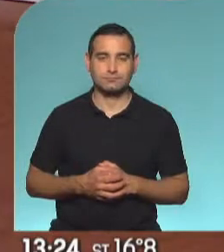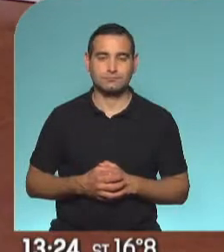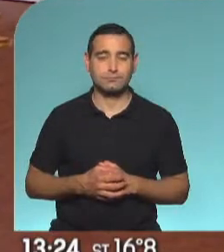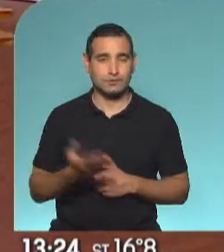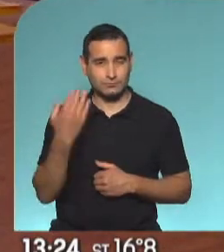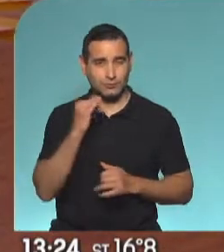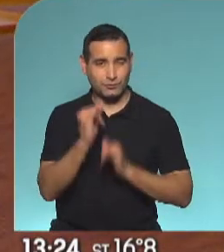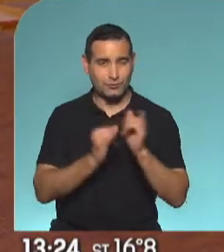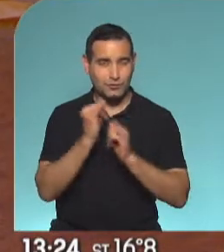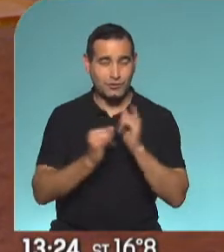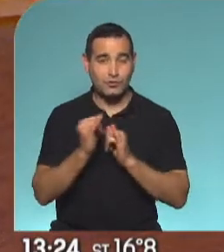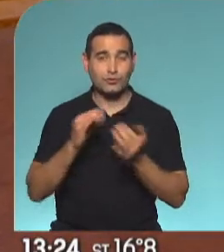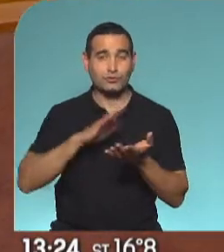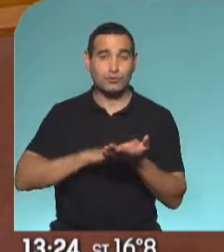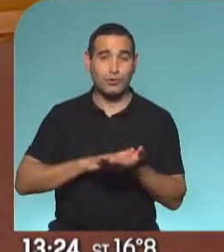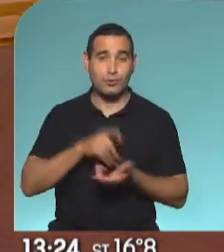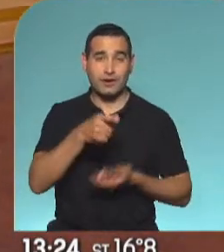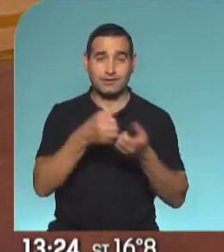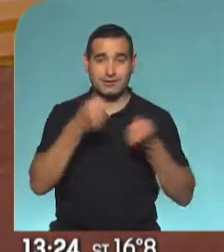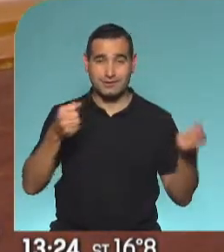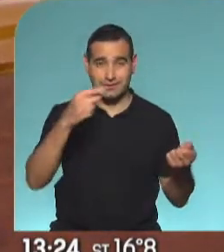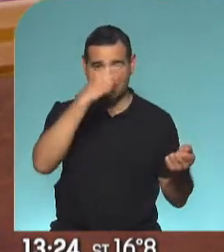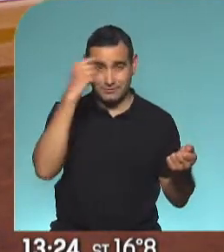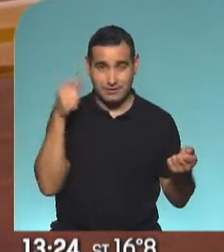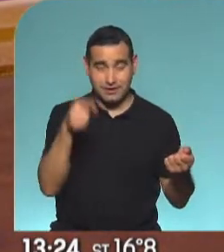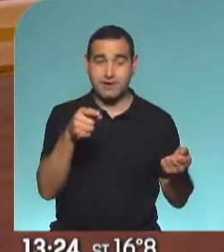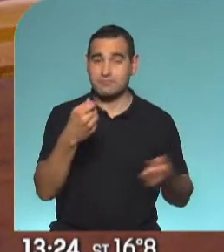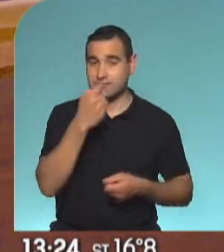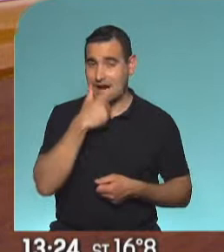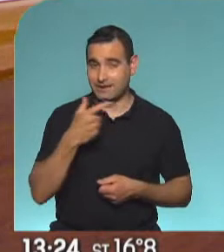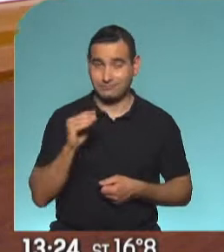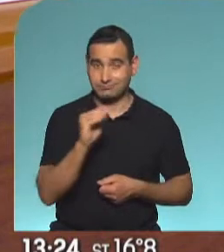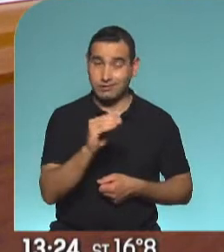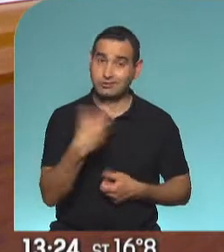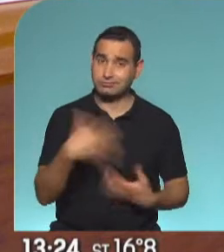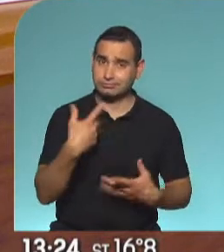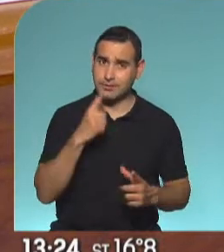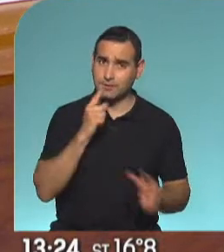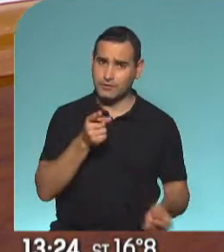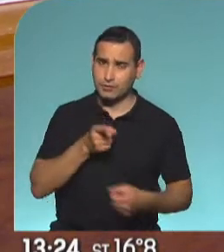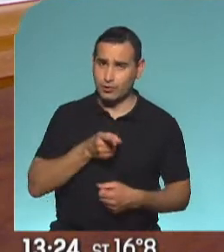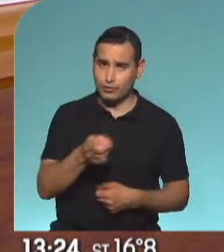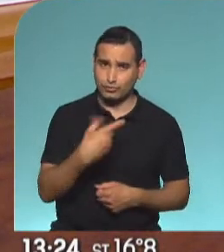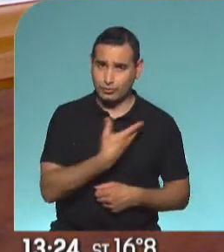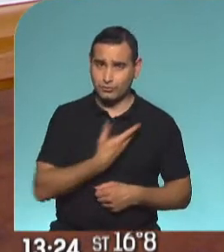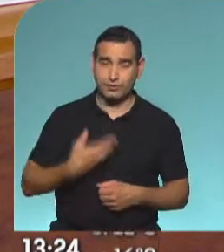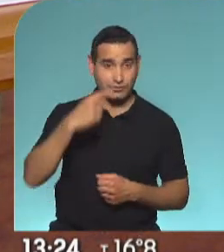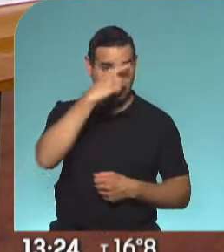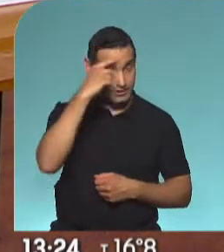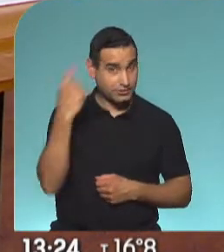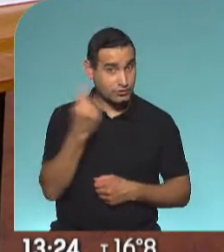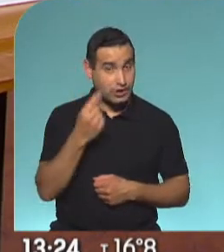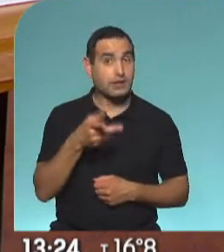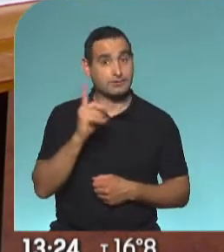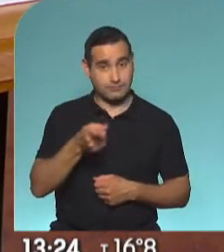Hablamos hace un ratito nada más de la columna que publicó Mauricio Macri durante el fin de semana con fuertes cuestionamientos hacia el gobierno nacional y ha